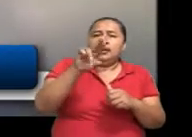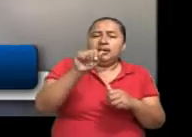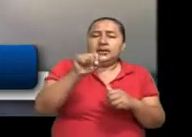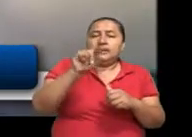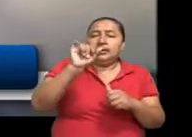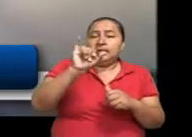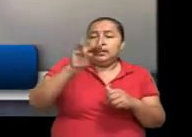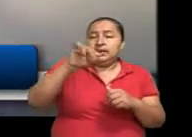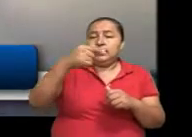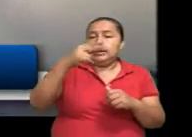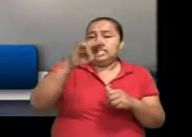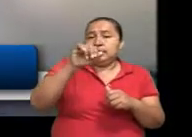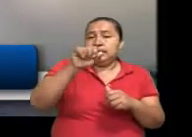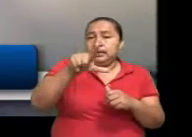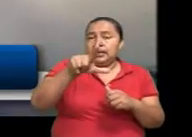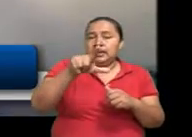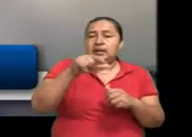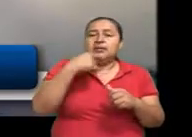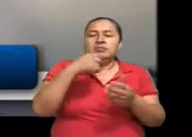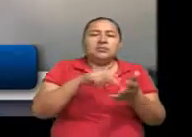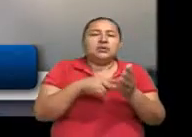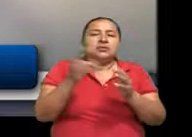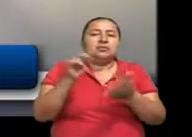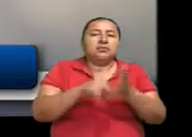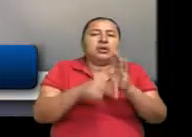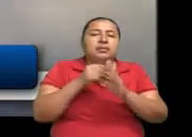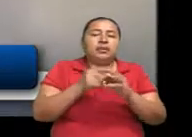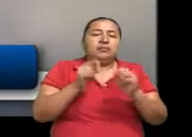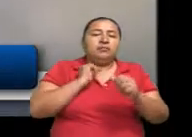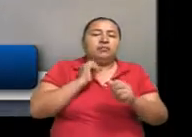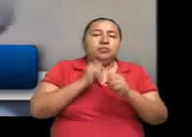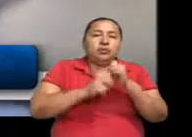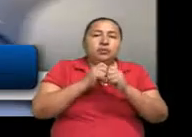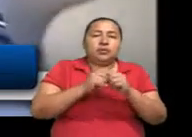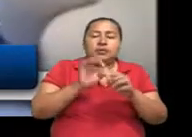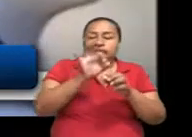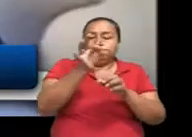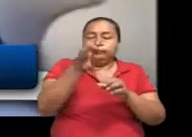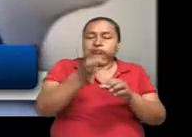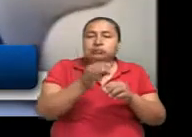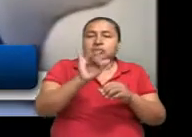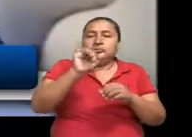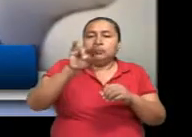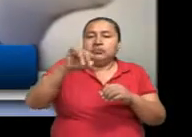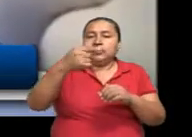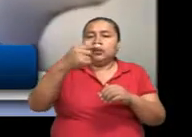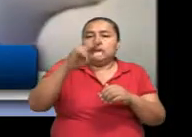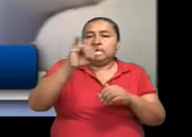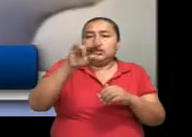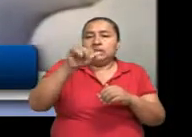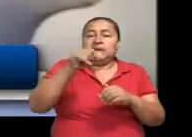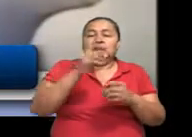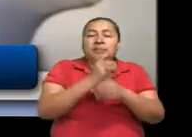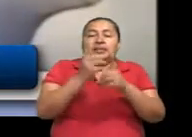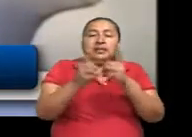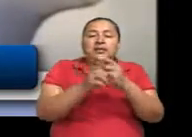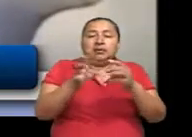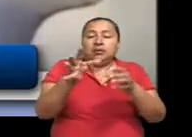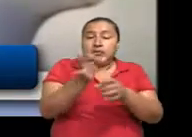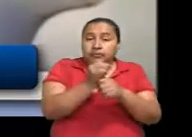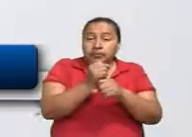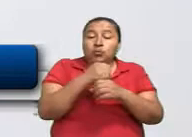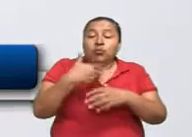hernia inguinal es una deformación a nivel del canal. El canal inguinal debería de cerrarse a la hora de